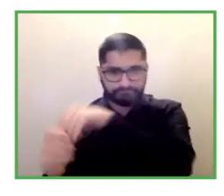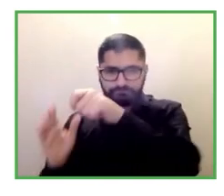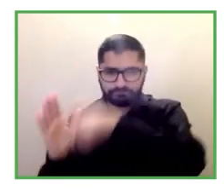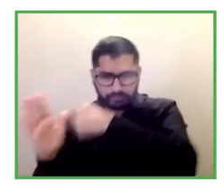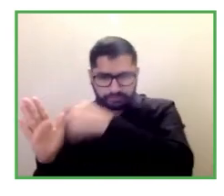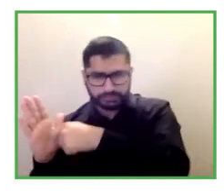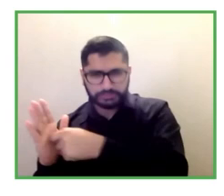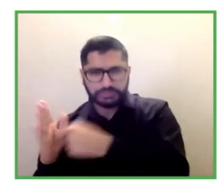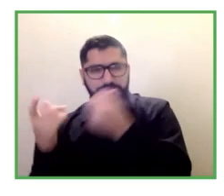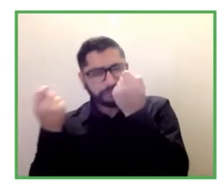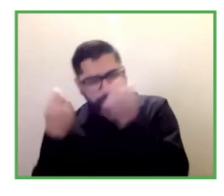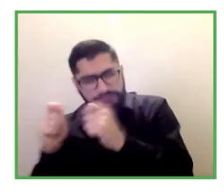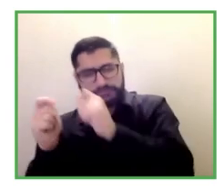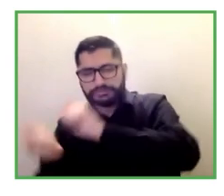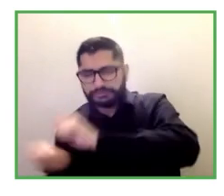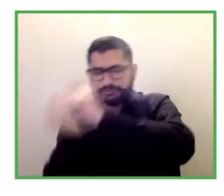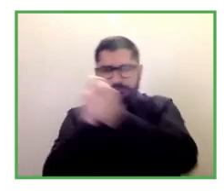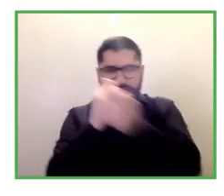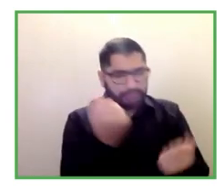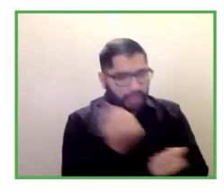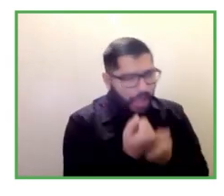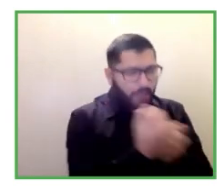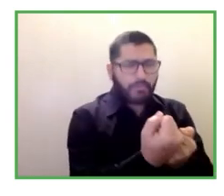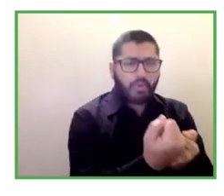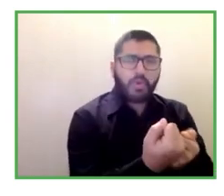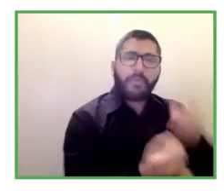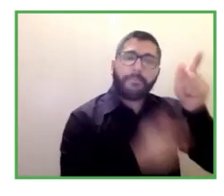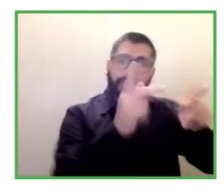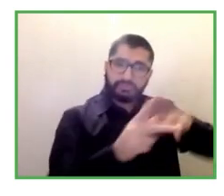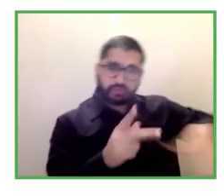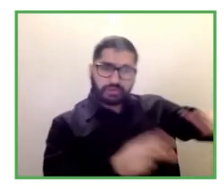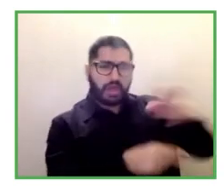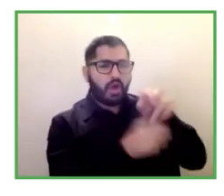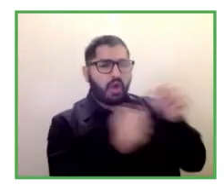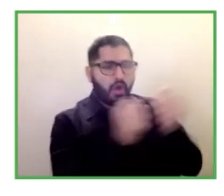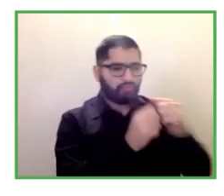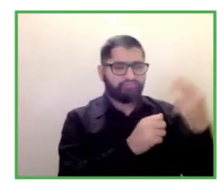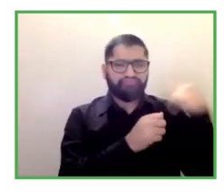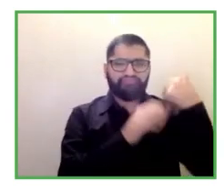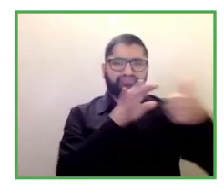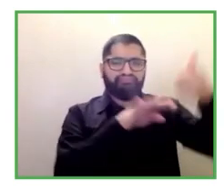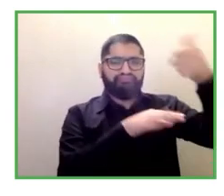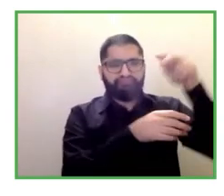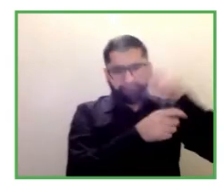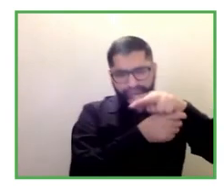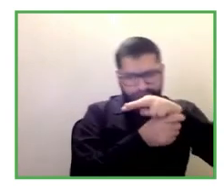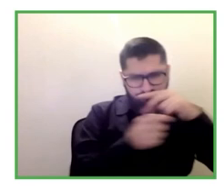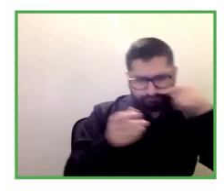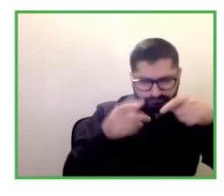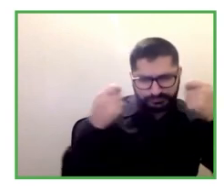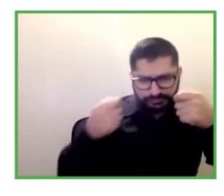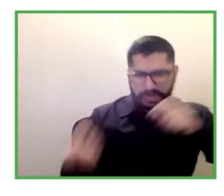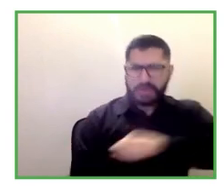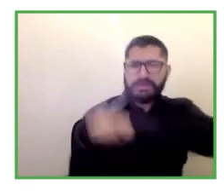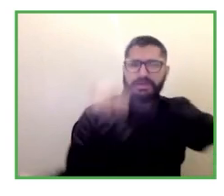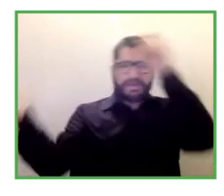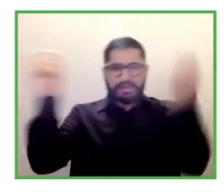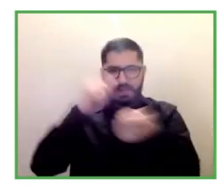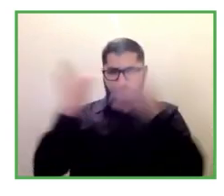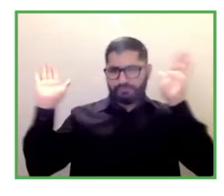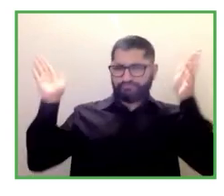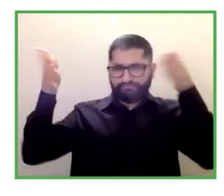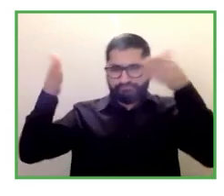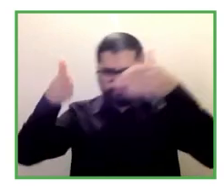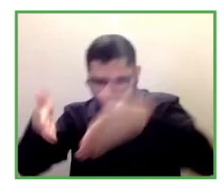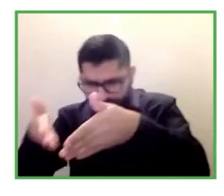poco el enfoque, del enfoque hacia la discapacidad y que lo cambien hacia los ajustes que hay que hacer y